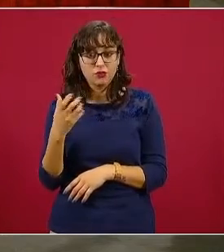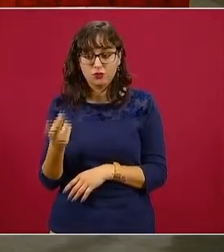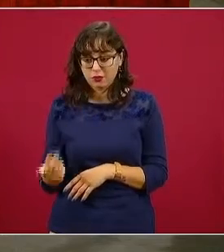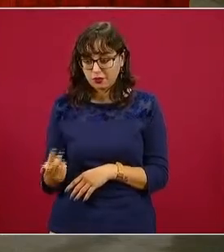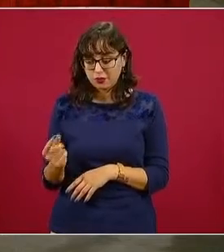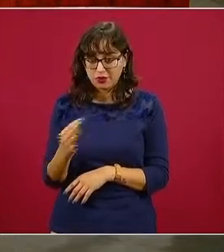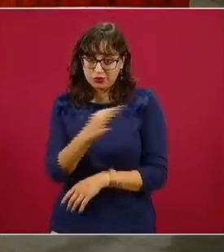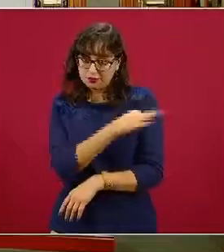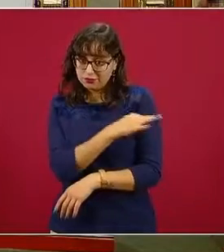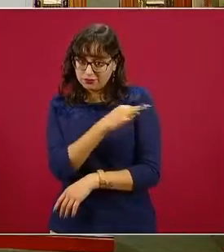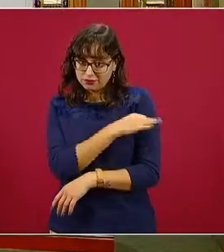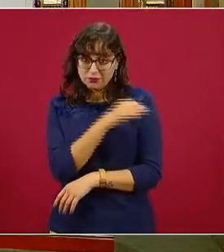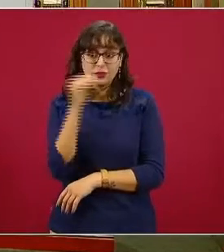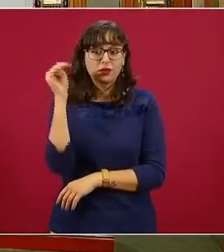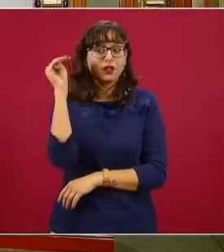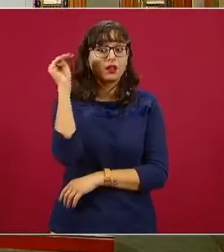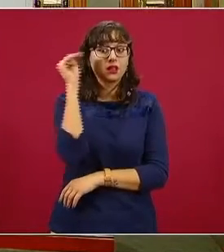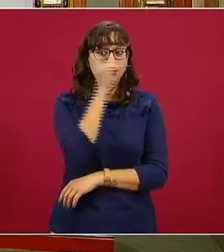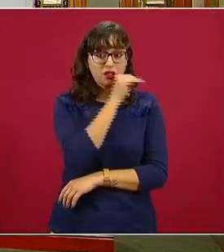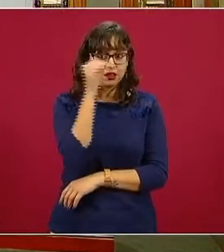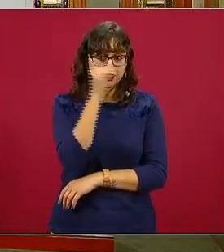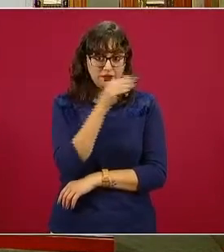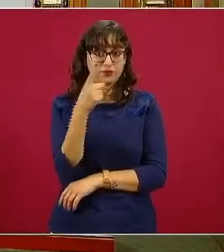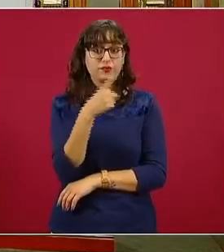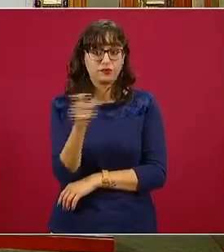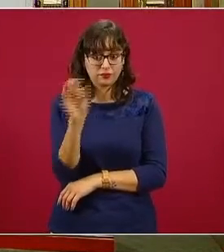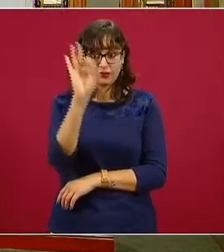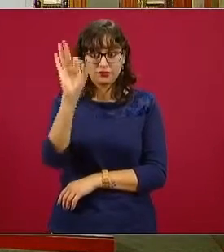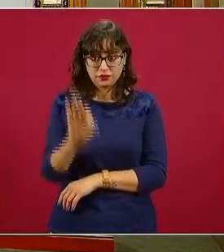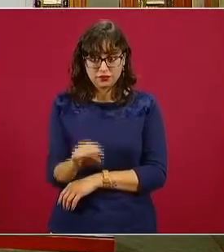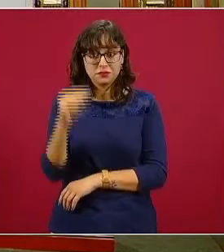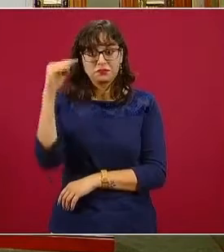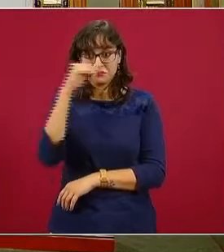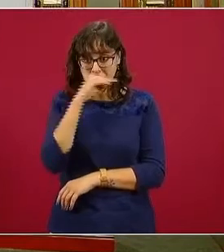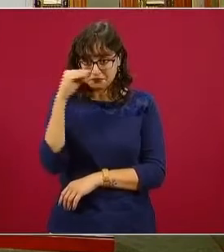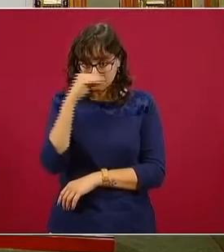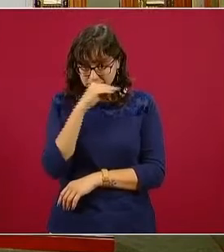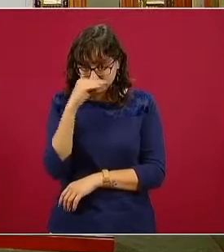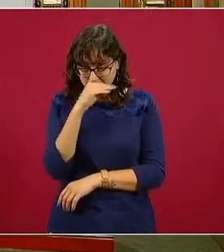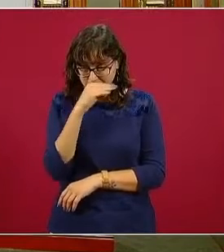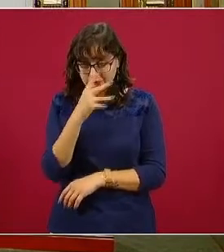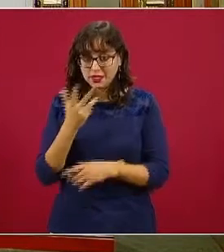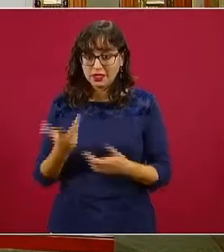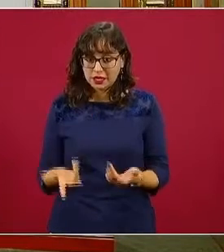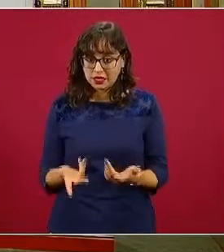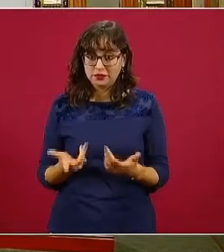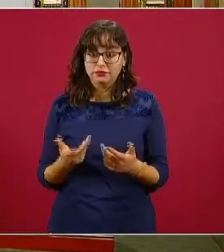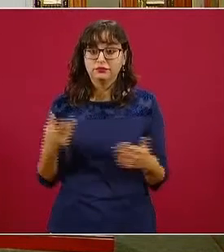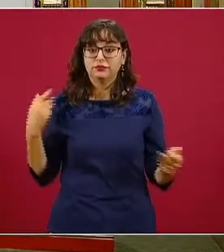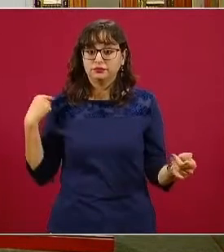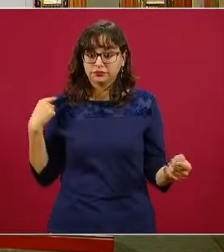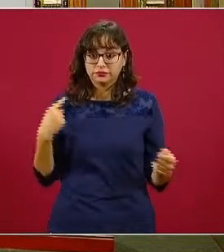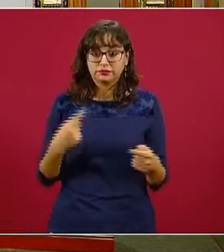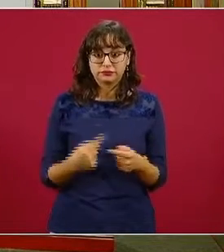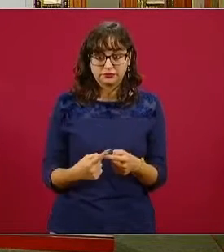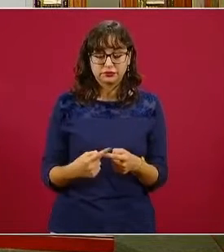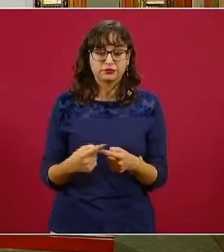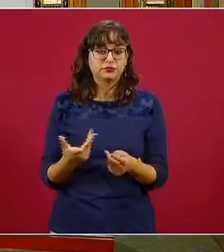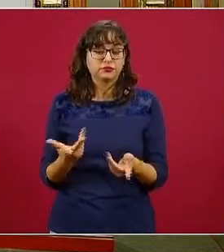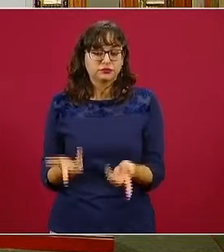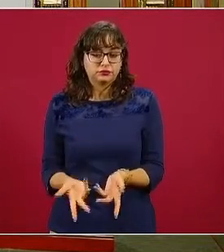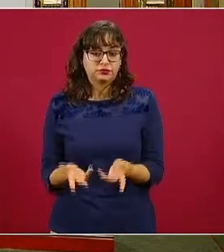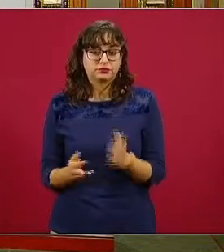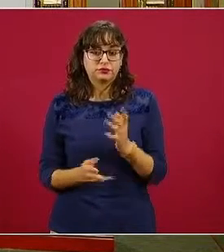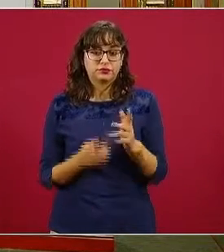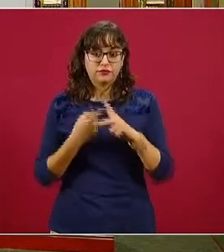es muy importante porque a veces sí se ha visto, y aún en esta semana de intensificación de